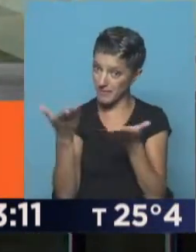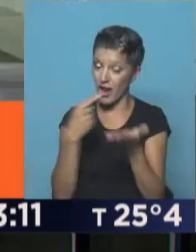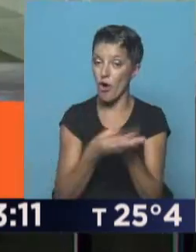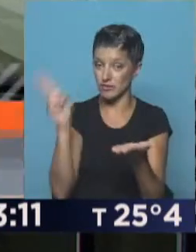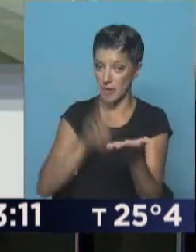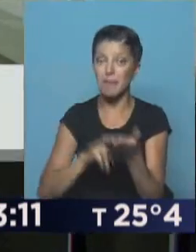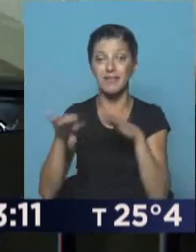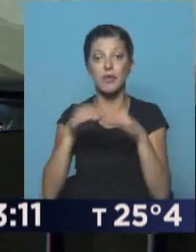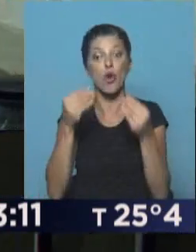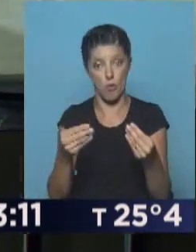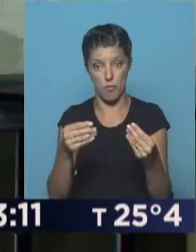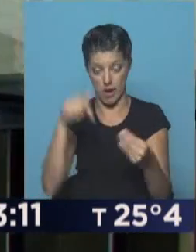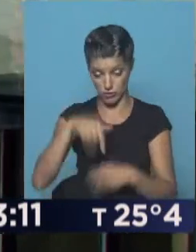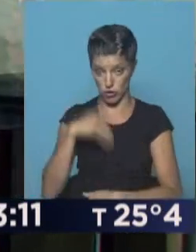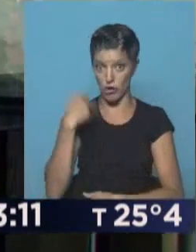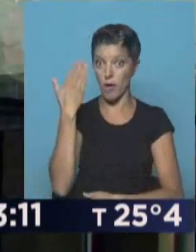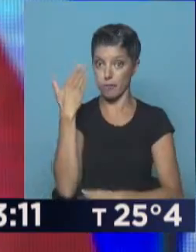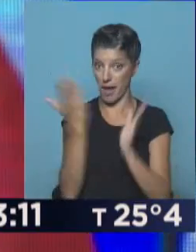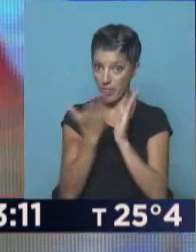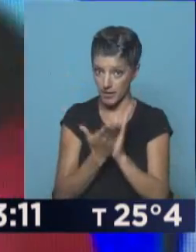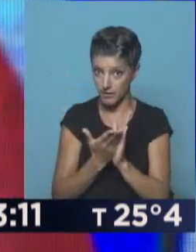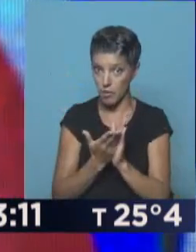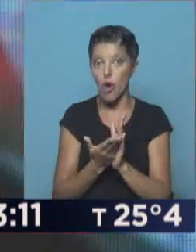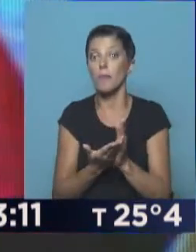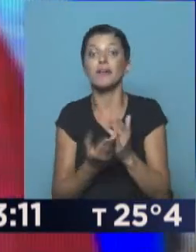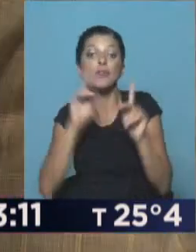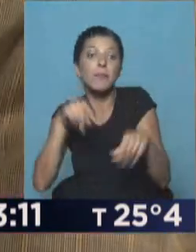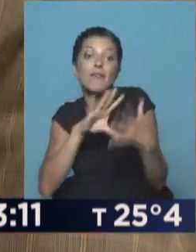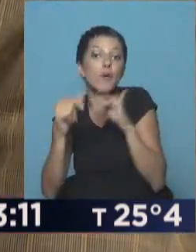estamos en relación con esto que estamos ahora augurando? Porque no dejan de ser especulaciones, ¿no? Me encantaría.